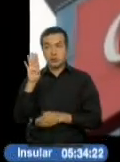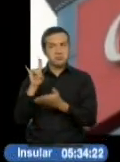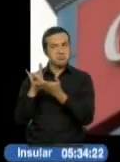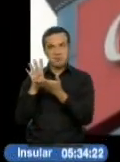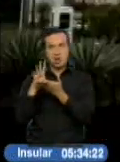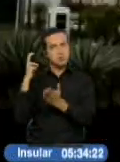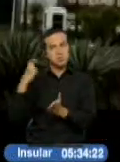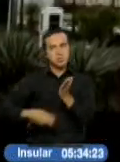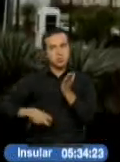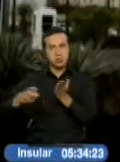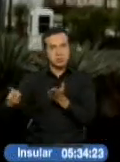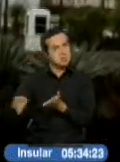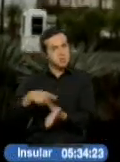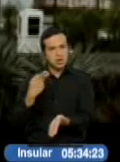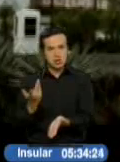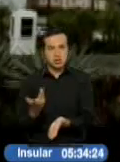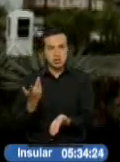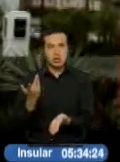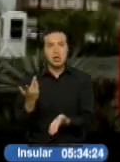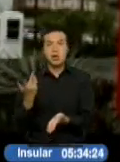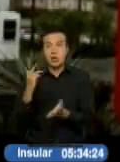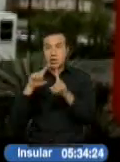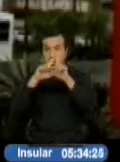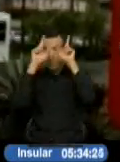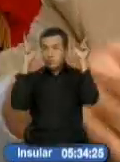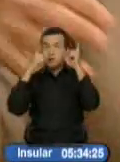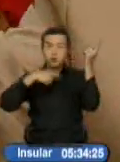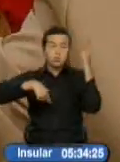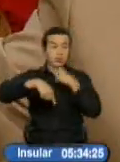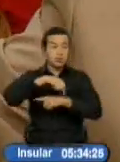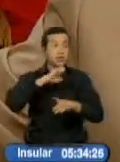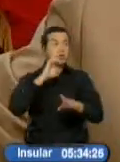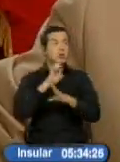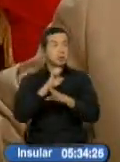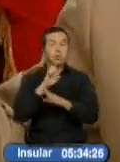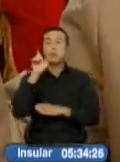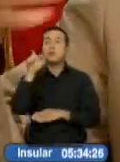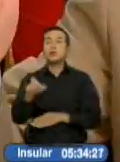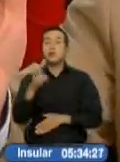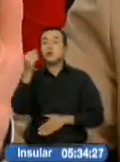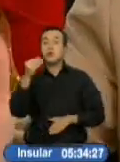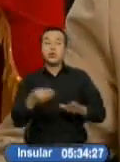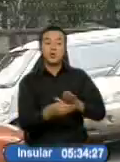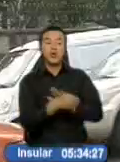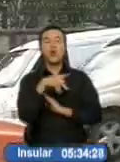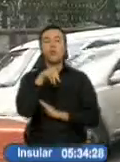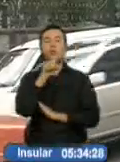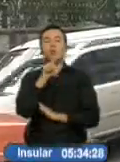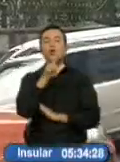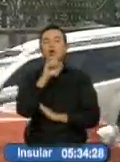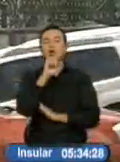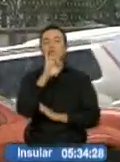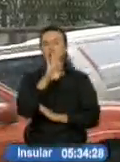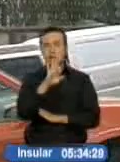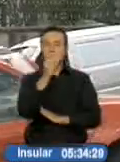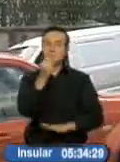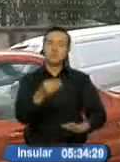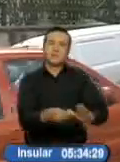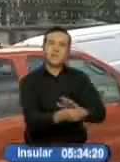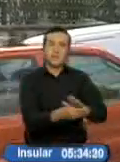de multas. Para lograr el retorno de la empresa al Ecuador, Conceição habría sobornado a Carlos Poli, en aquella